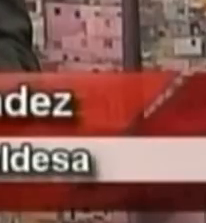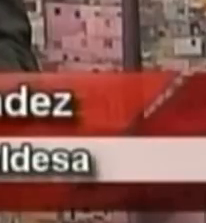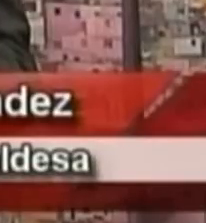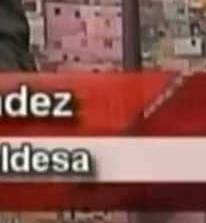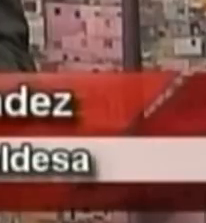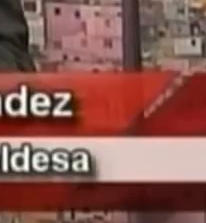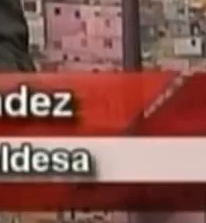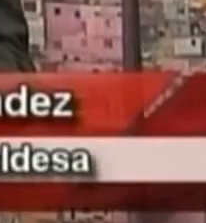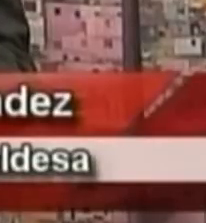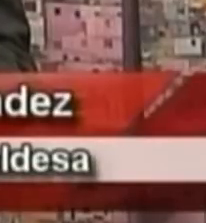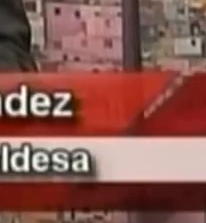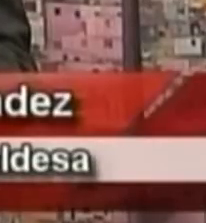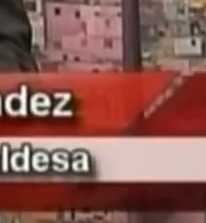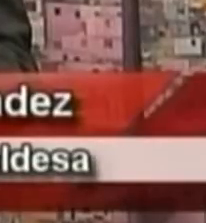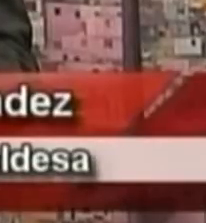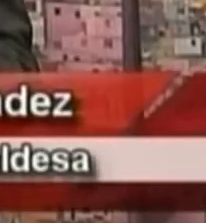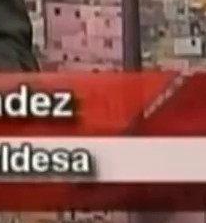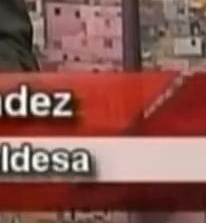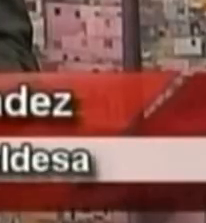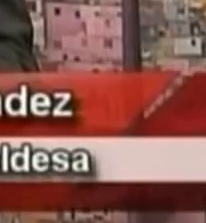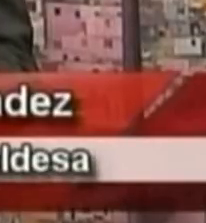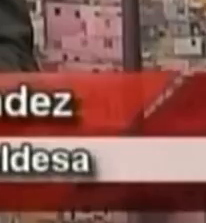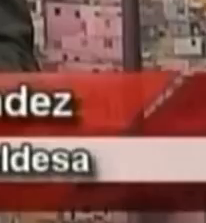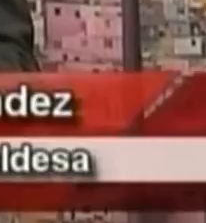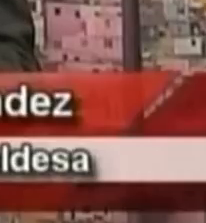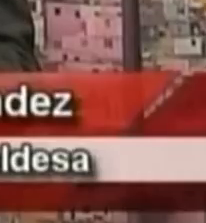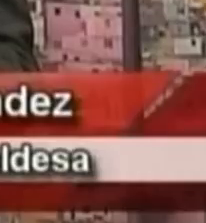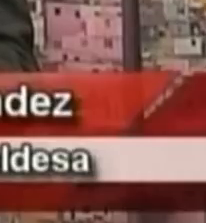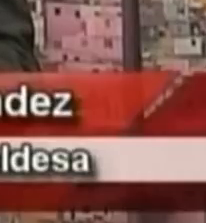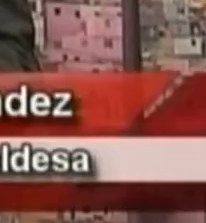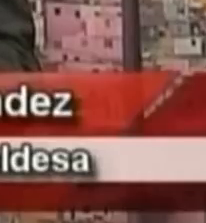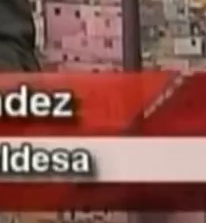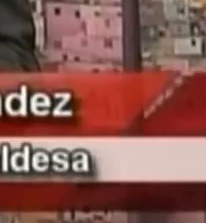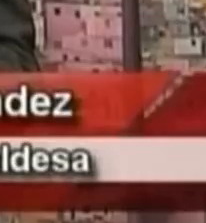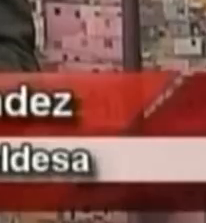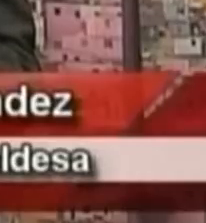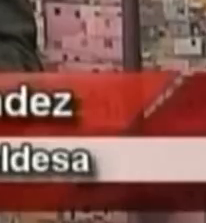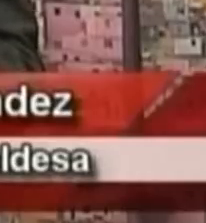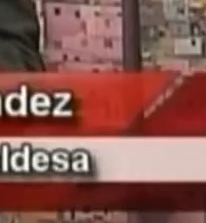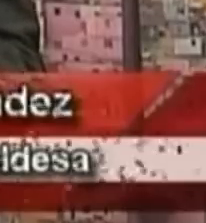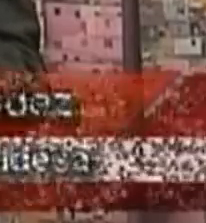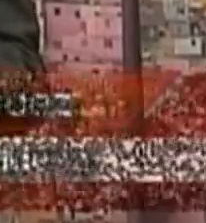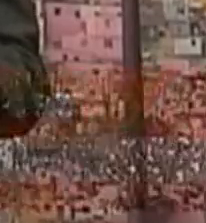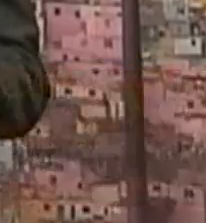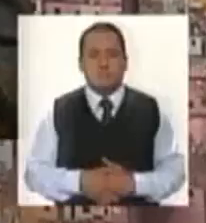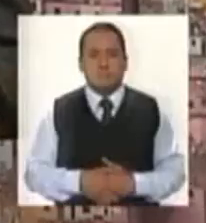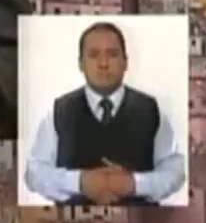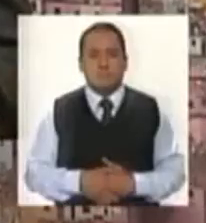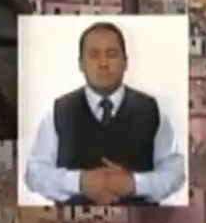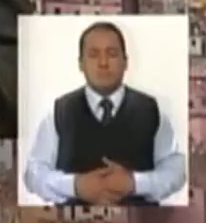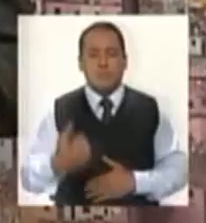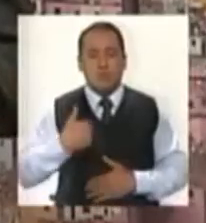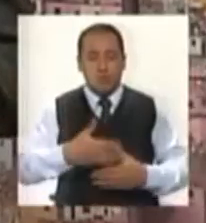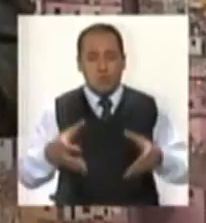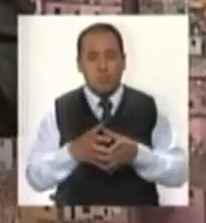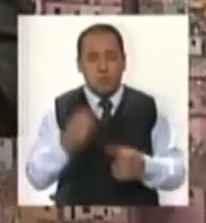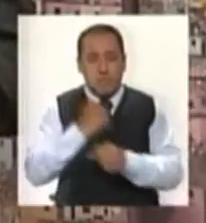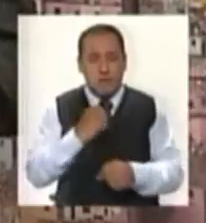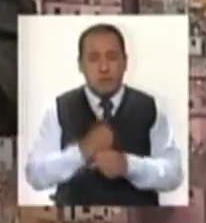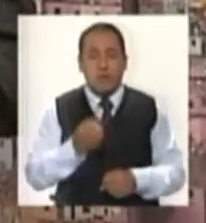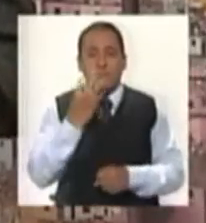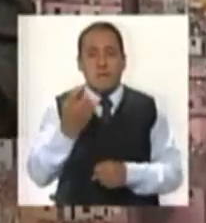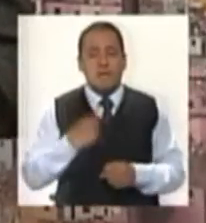el beneficio de todos. Hemos construido 4 hospitales, escuche bien, señora Juárez, han sido construidos 4 hospitales, que ahora